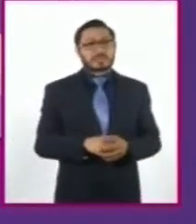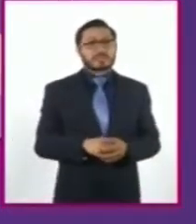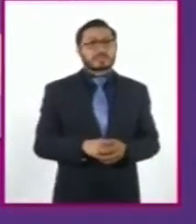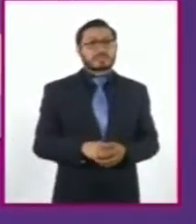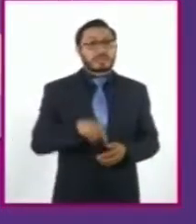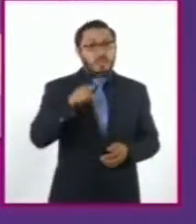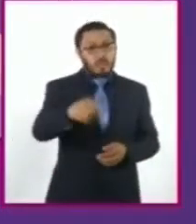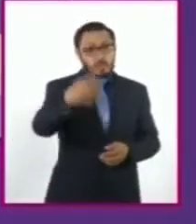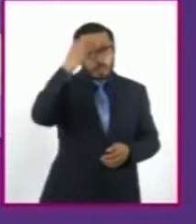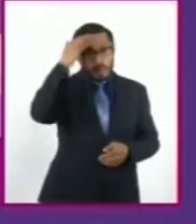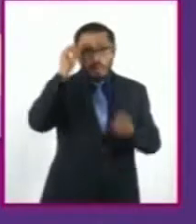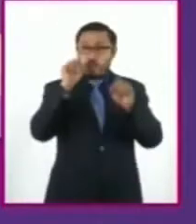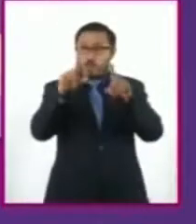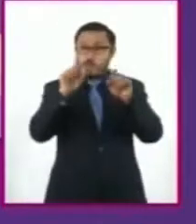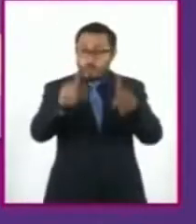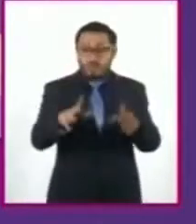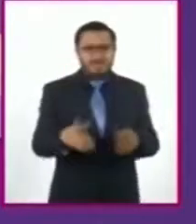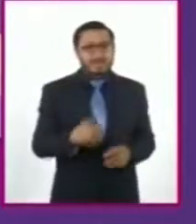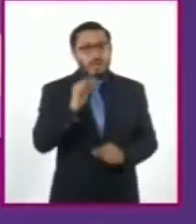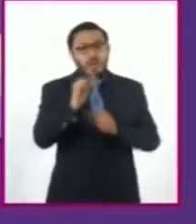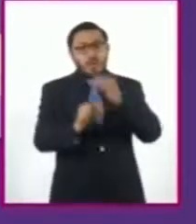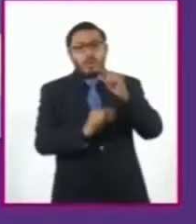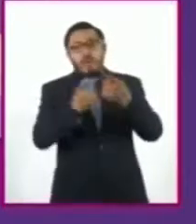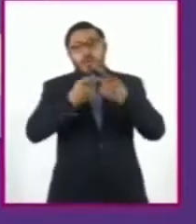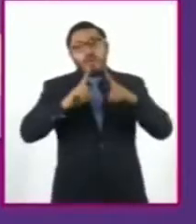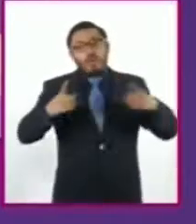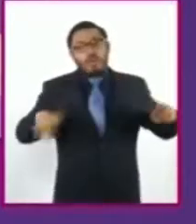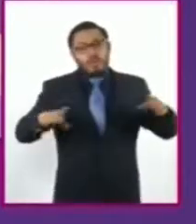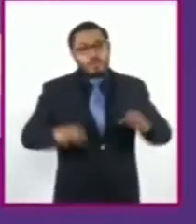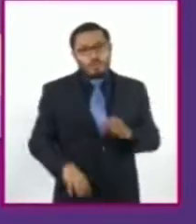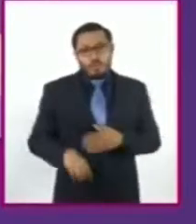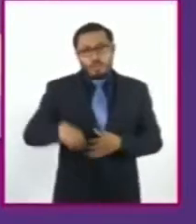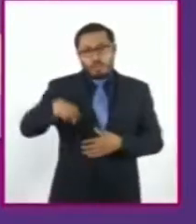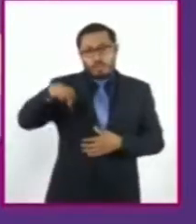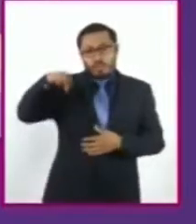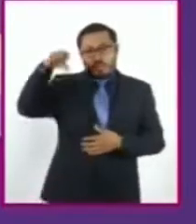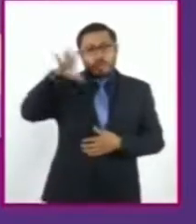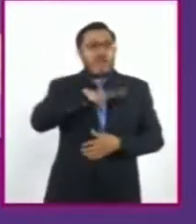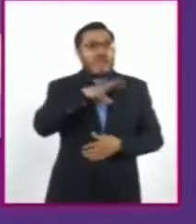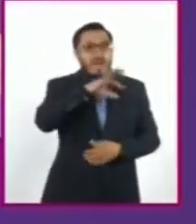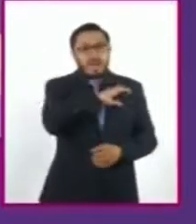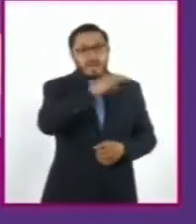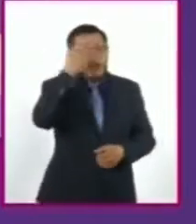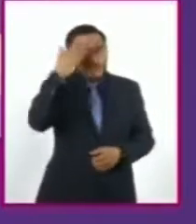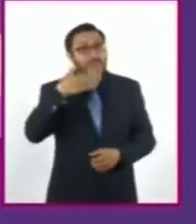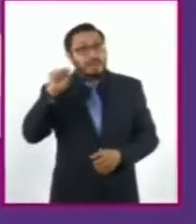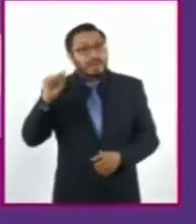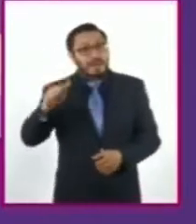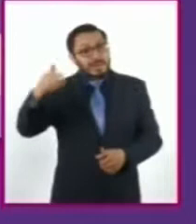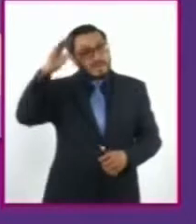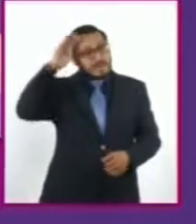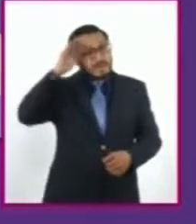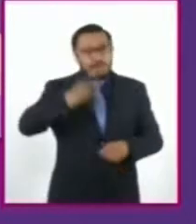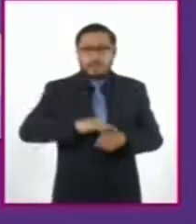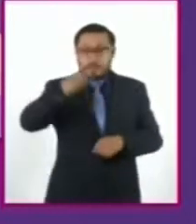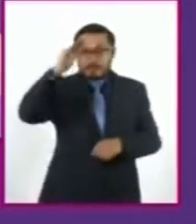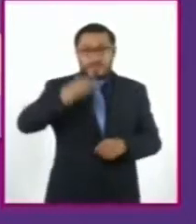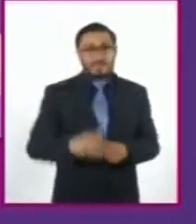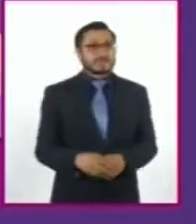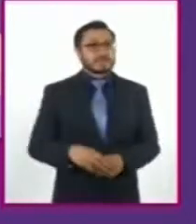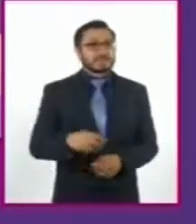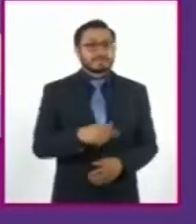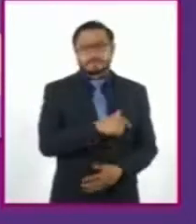Conócete. Conforme te desarrollas, aumentan tus capacidades de pensamiento. Estas